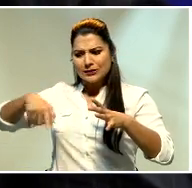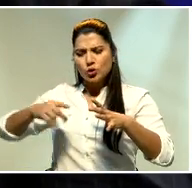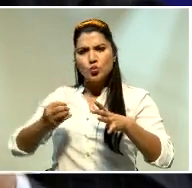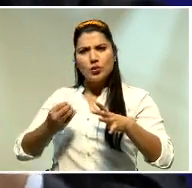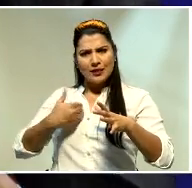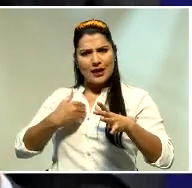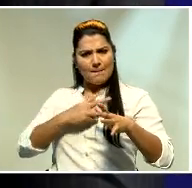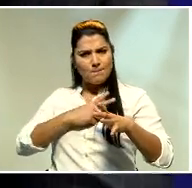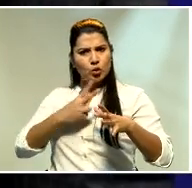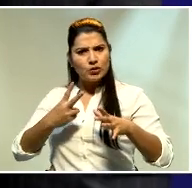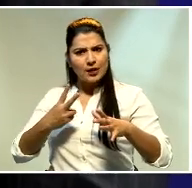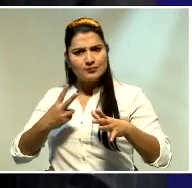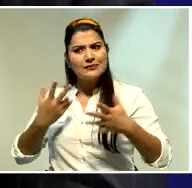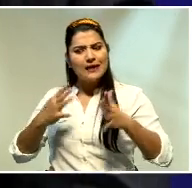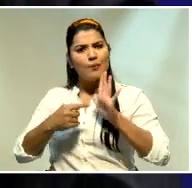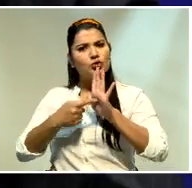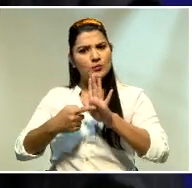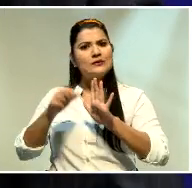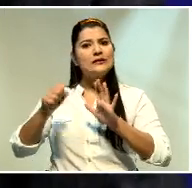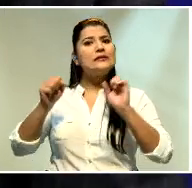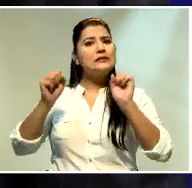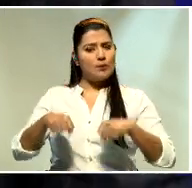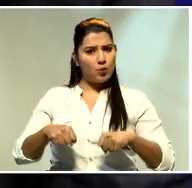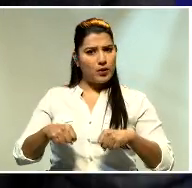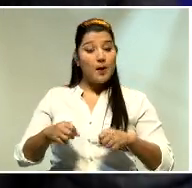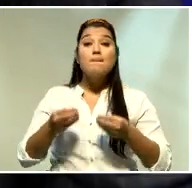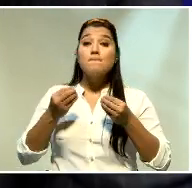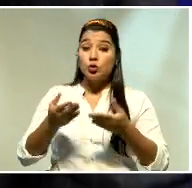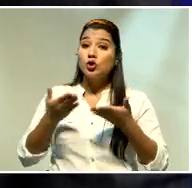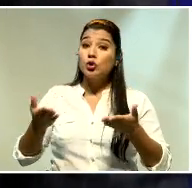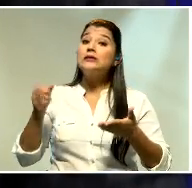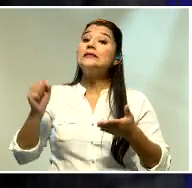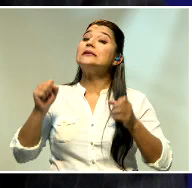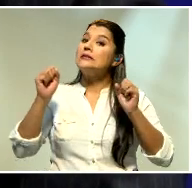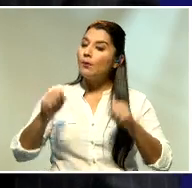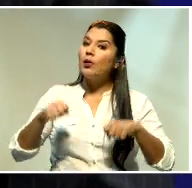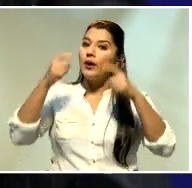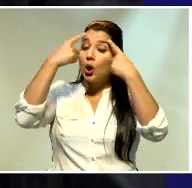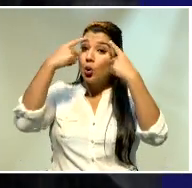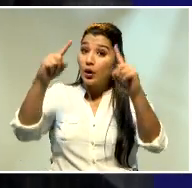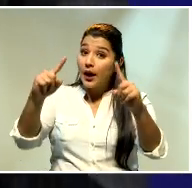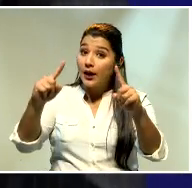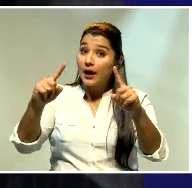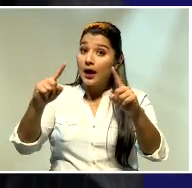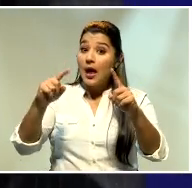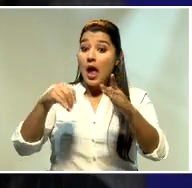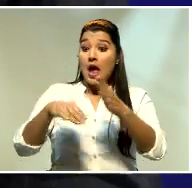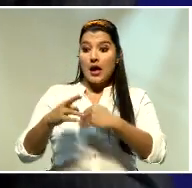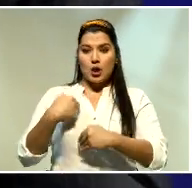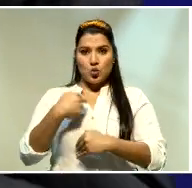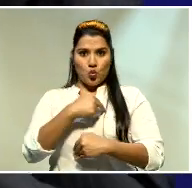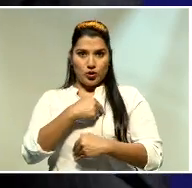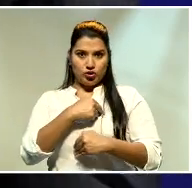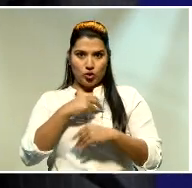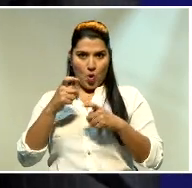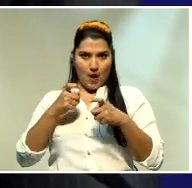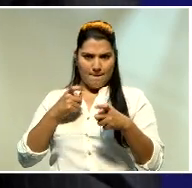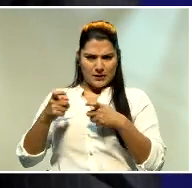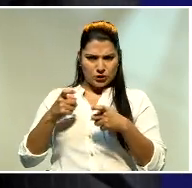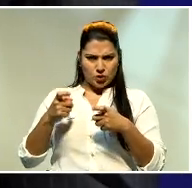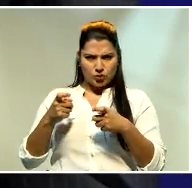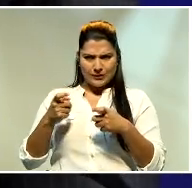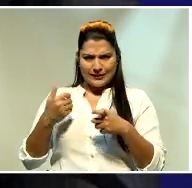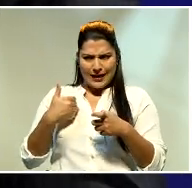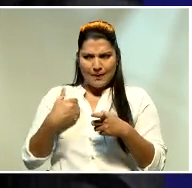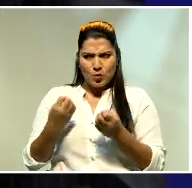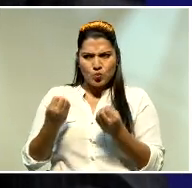voluntades, que sí se puede, que hay cosas que sí se pueden materializar. en nuestra administración, por muchas voluntades